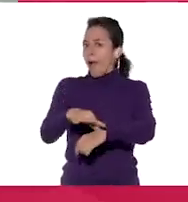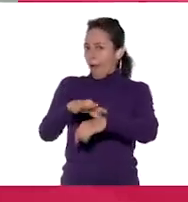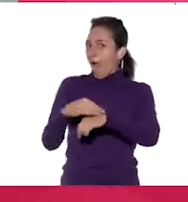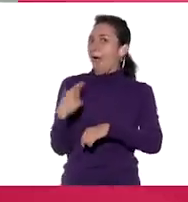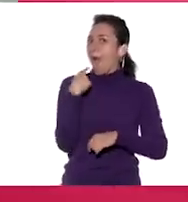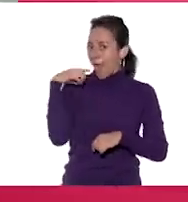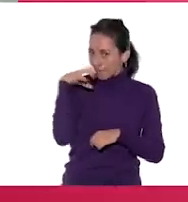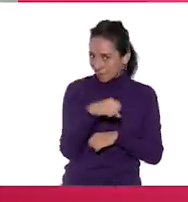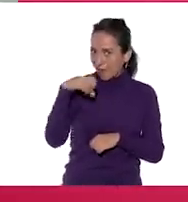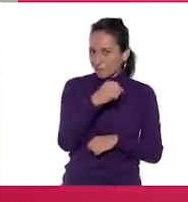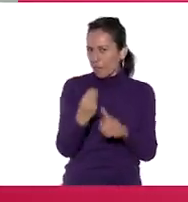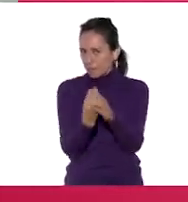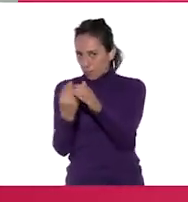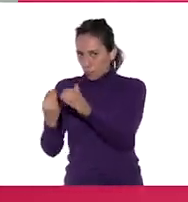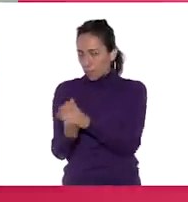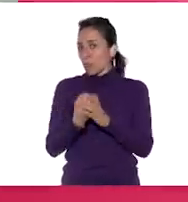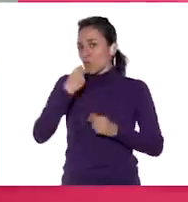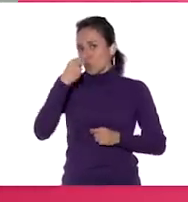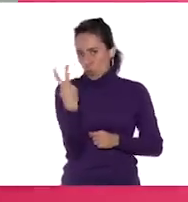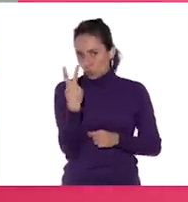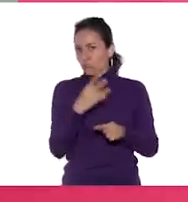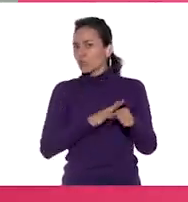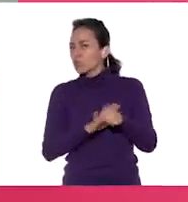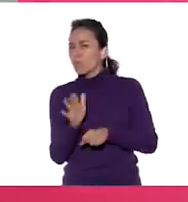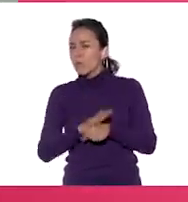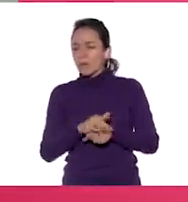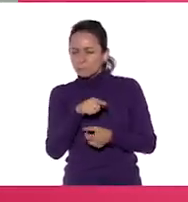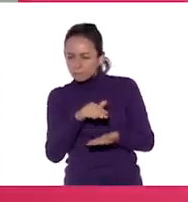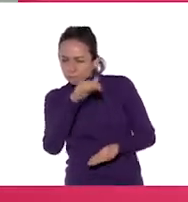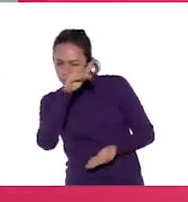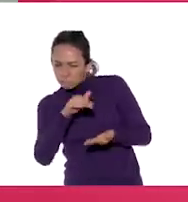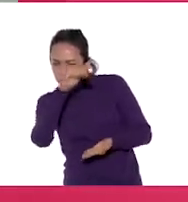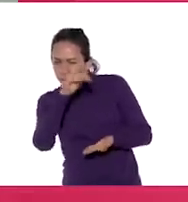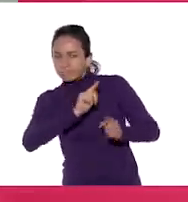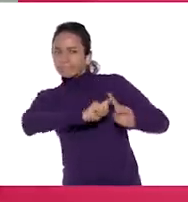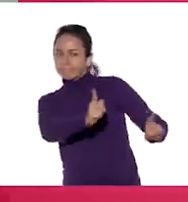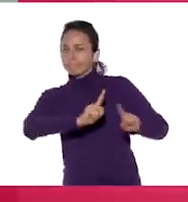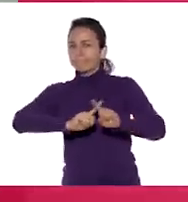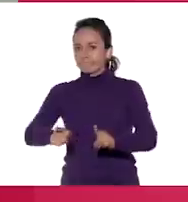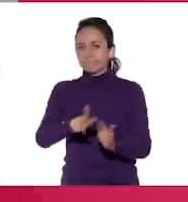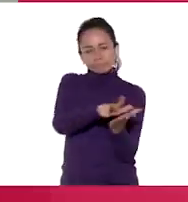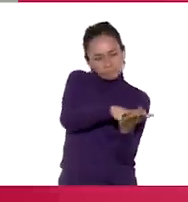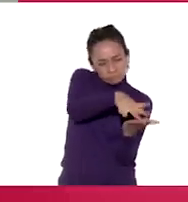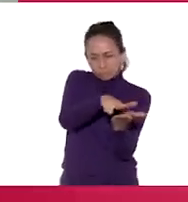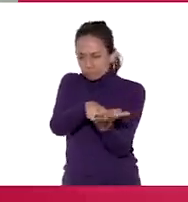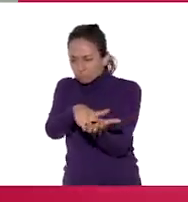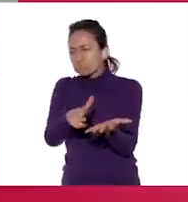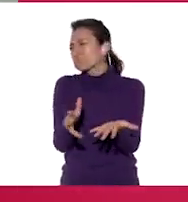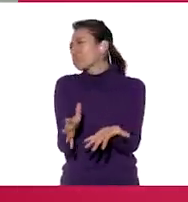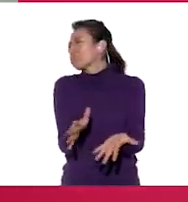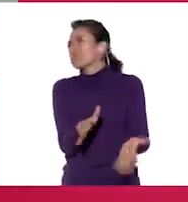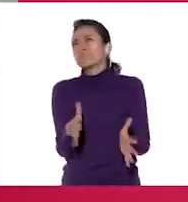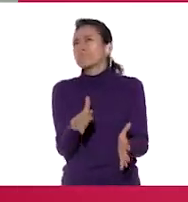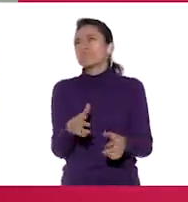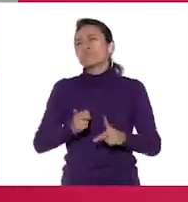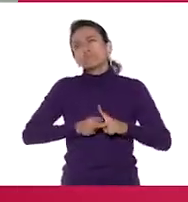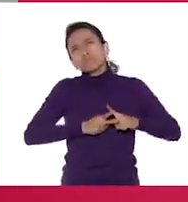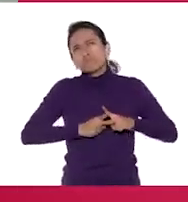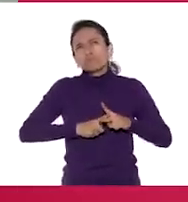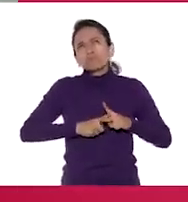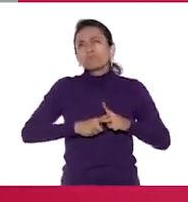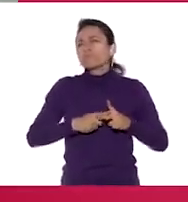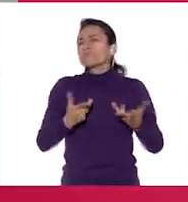al menos dos tipos que se diferencian únicamente en el tamaño. Huellas de un dinosaurio de aproximadamente unos,